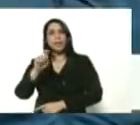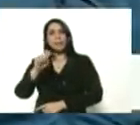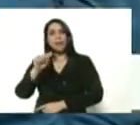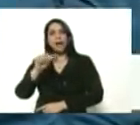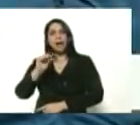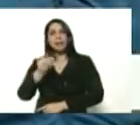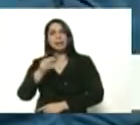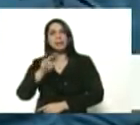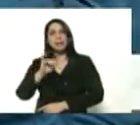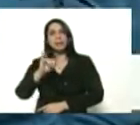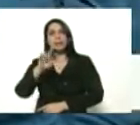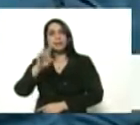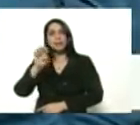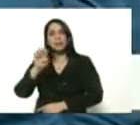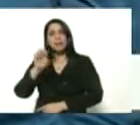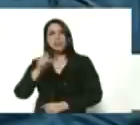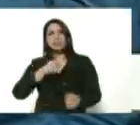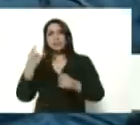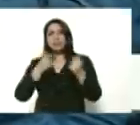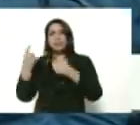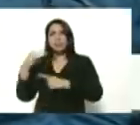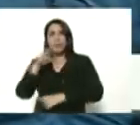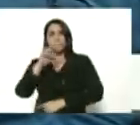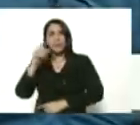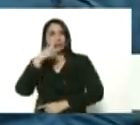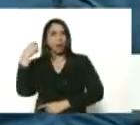se habían bajado unos 20 hombres.